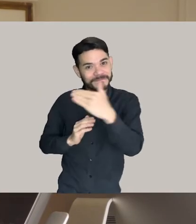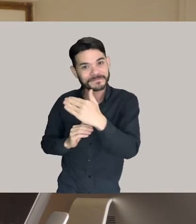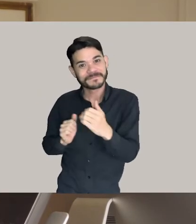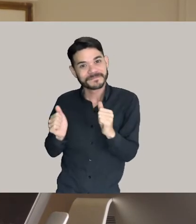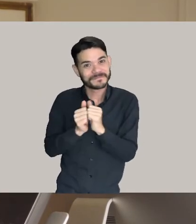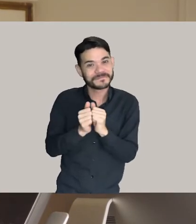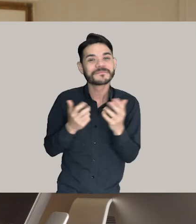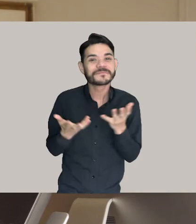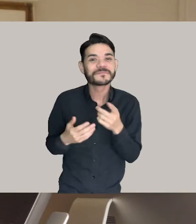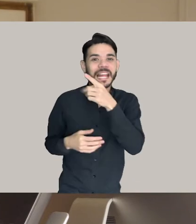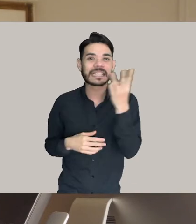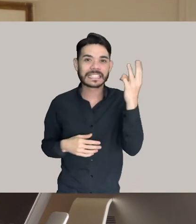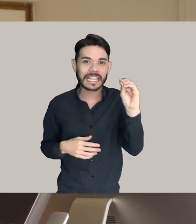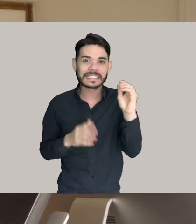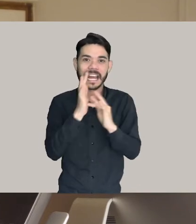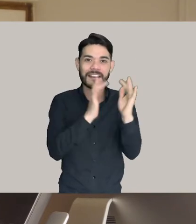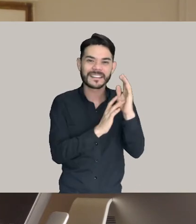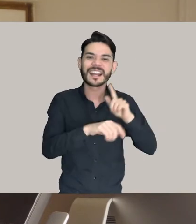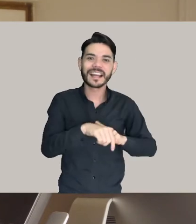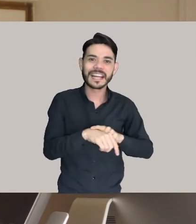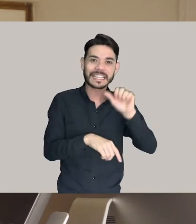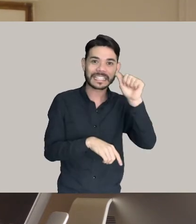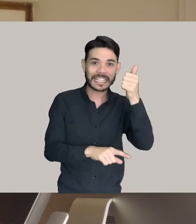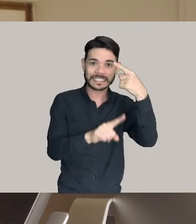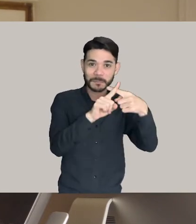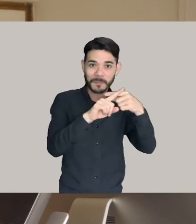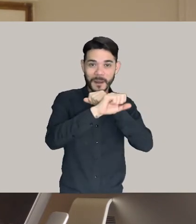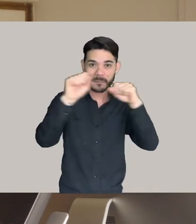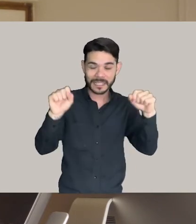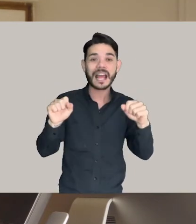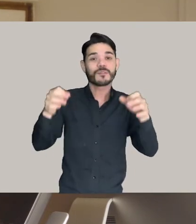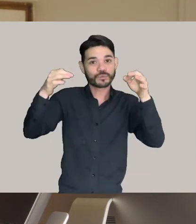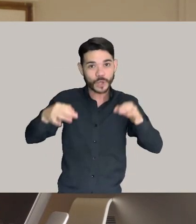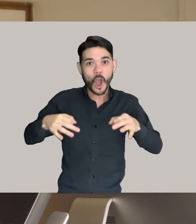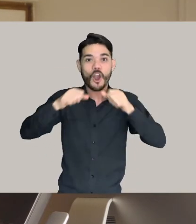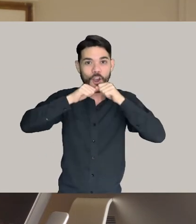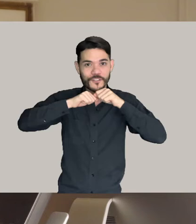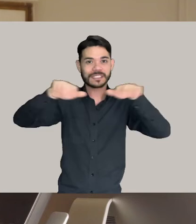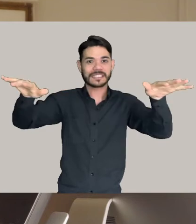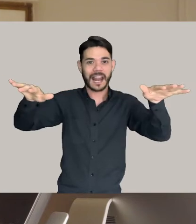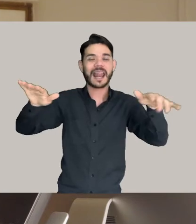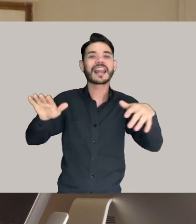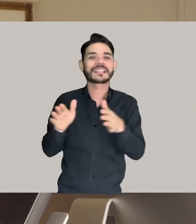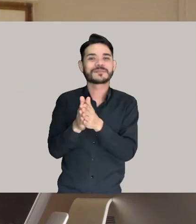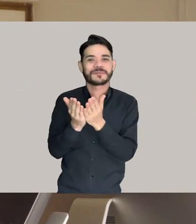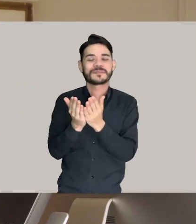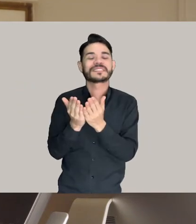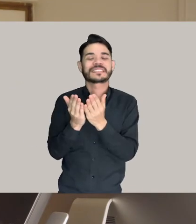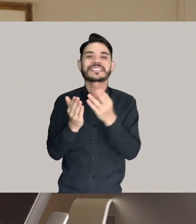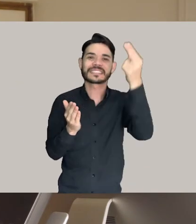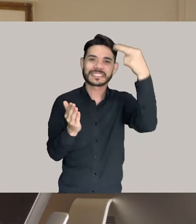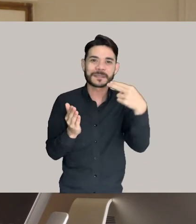nos acompañen el 30 de abril a las 10:30 de la mañana, que será el lanzamiento oficial de la historia